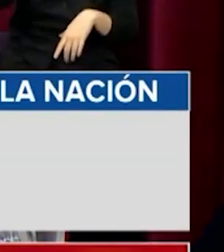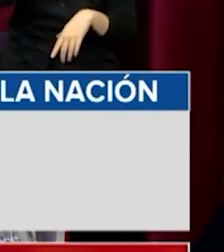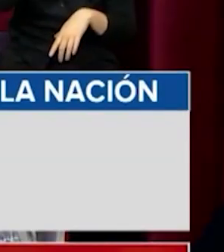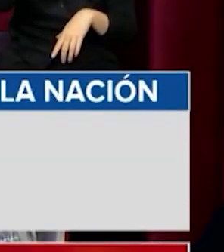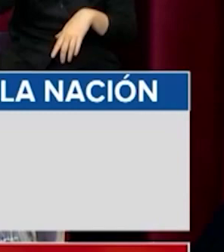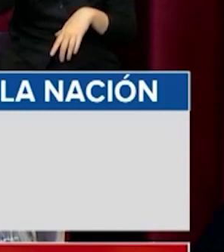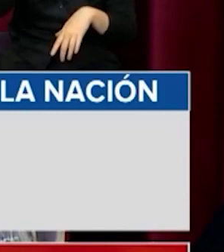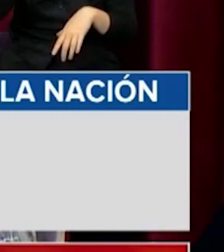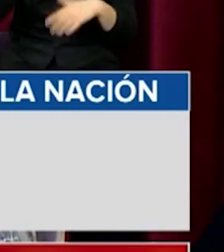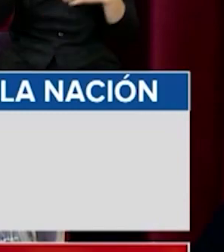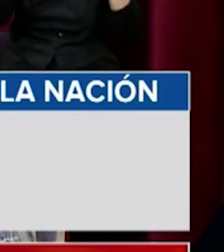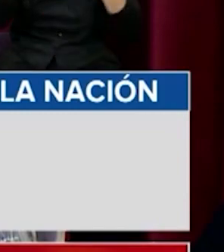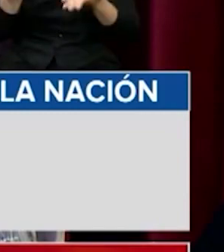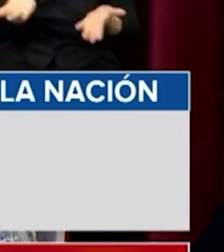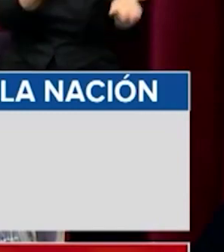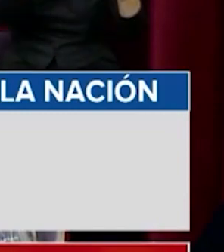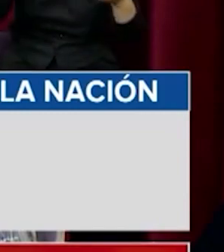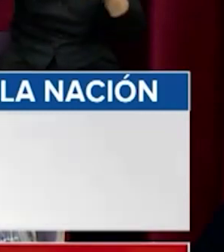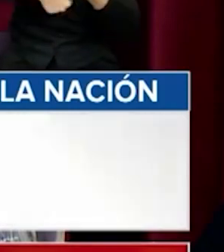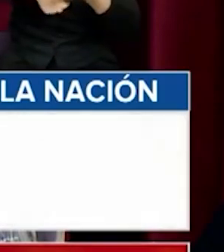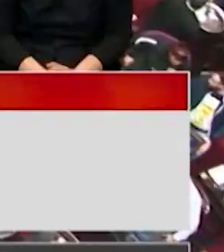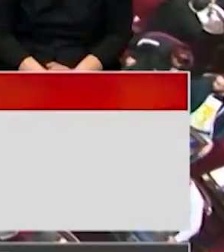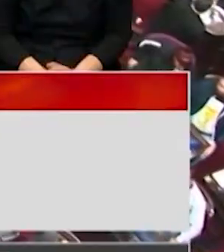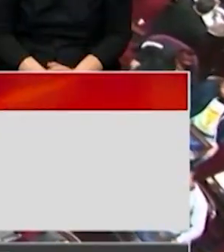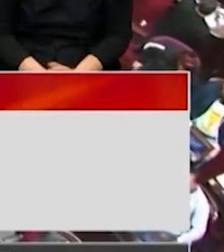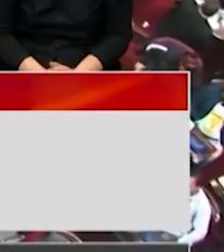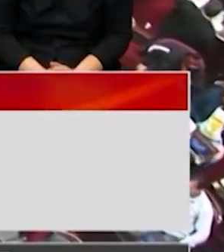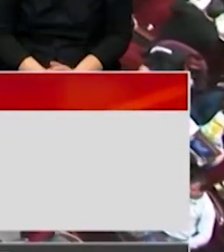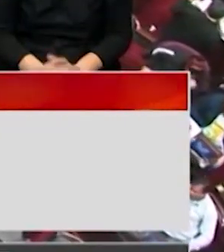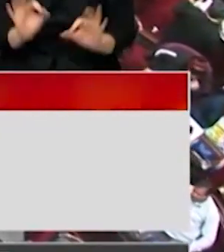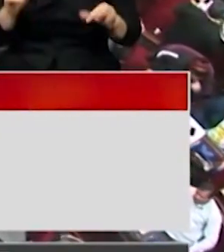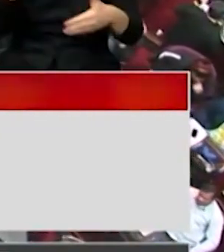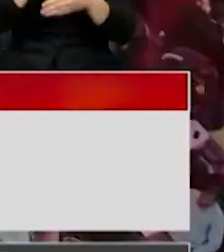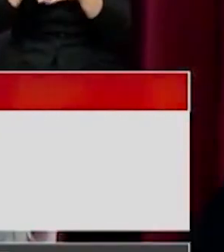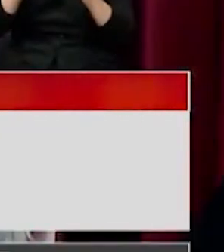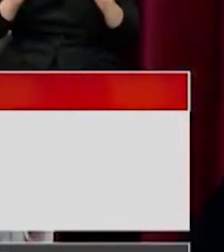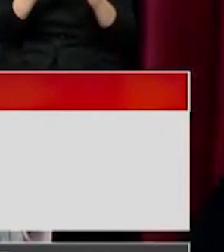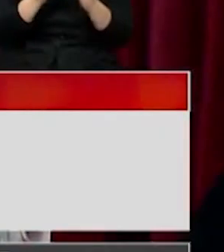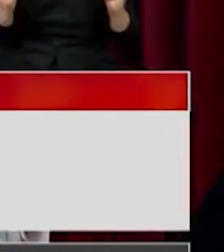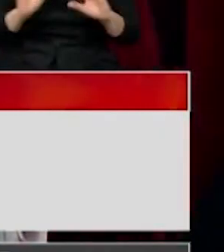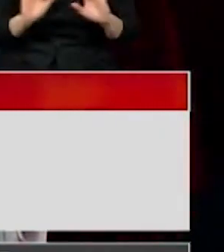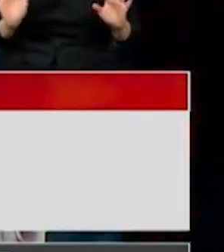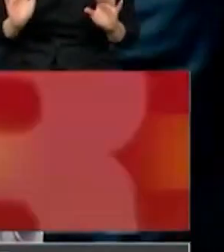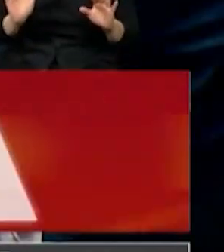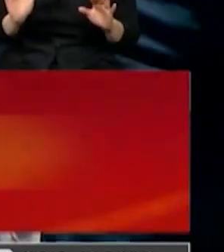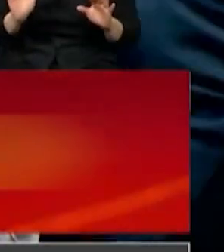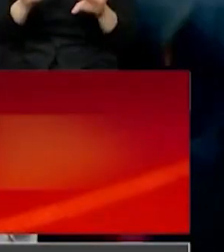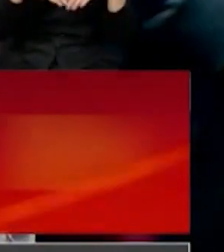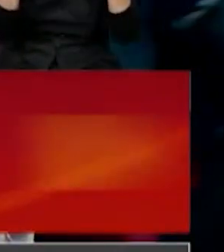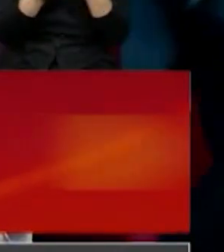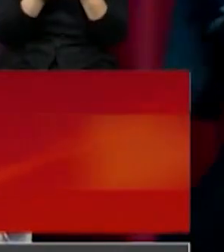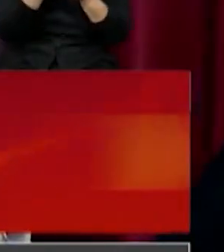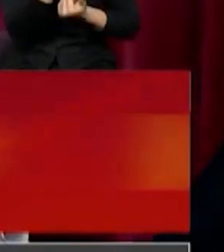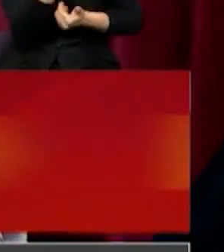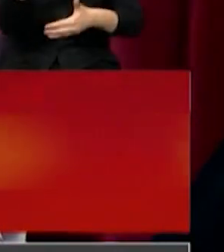que se había tratado el año pasado en el mes de junio, en el año 2022. Plantea